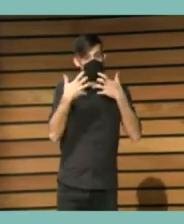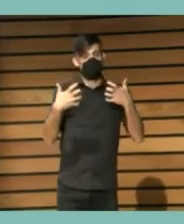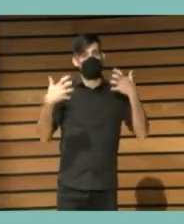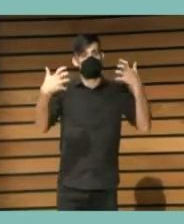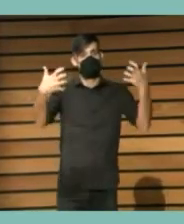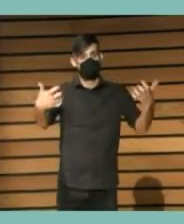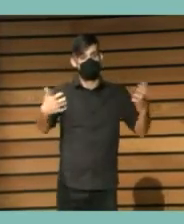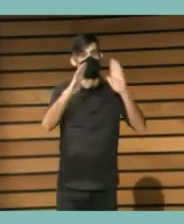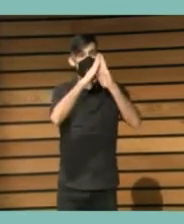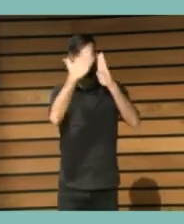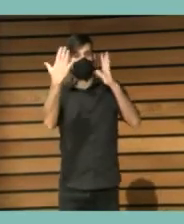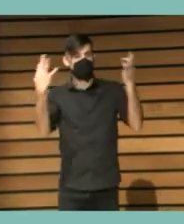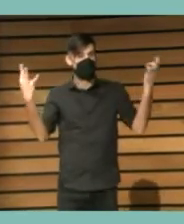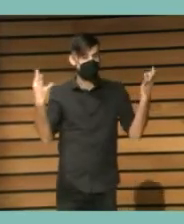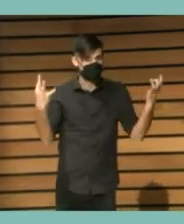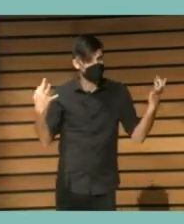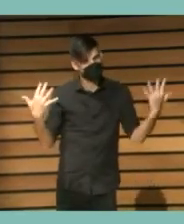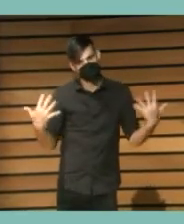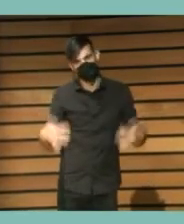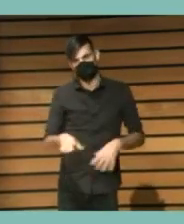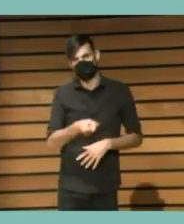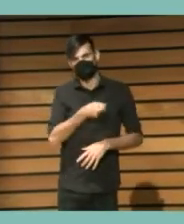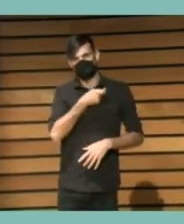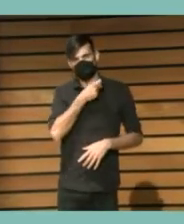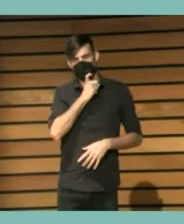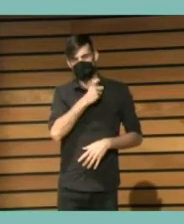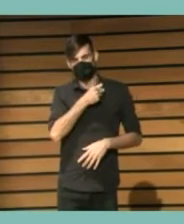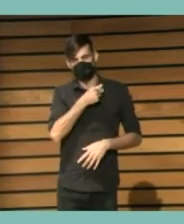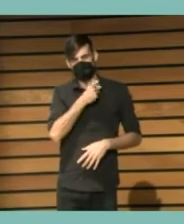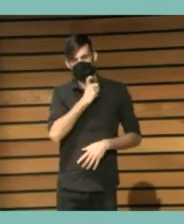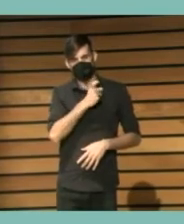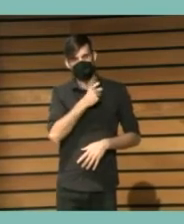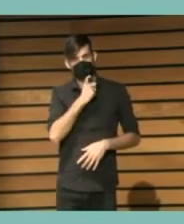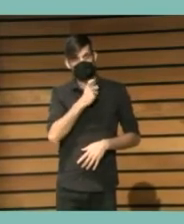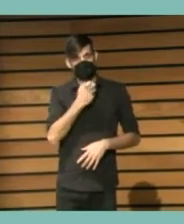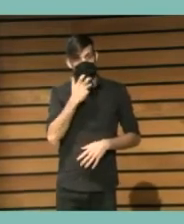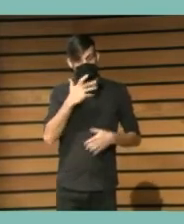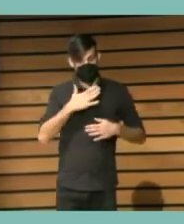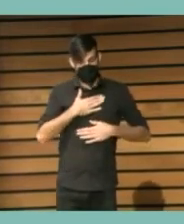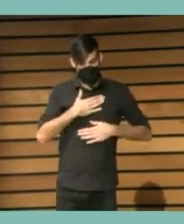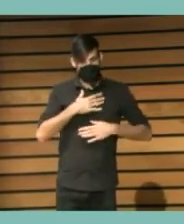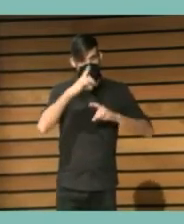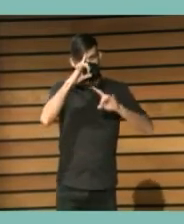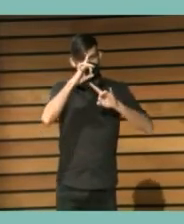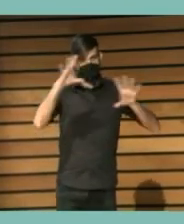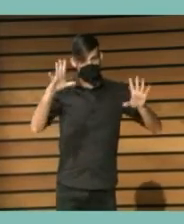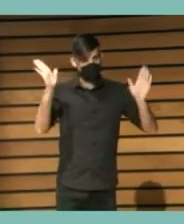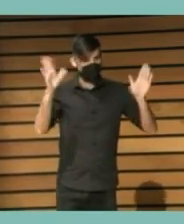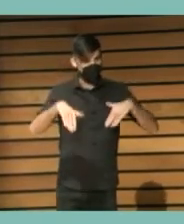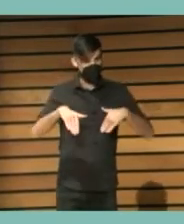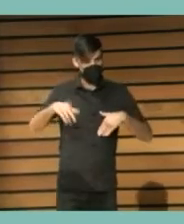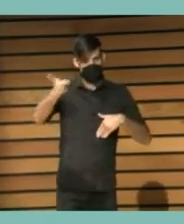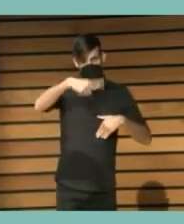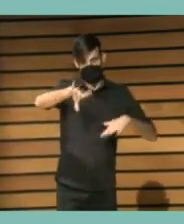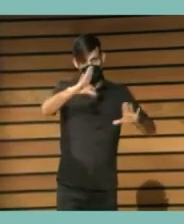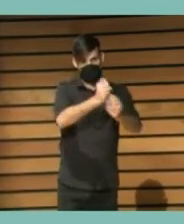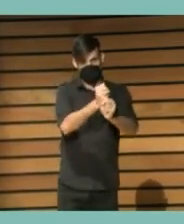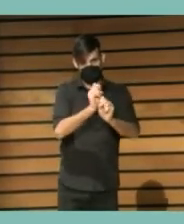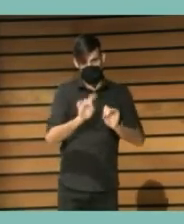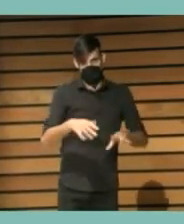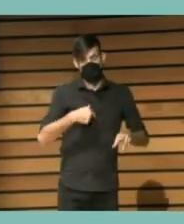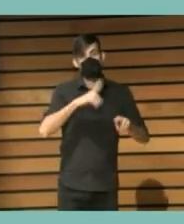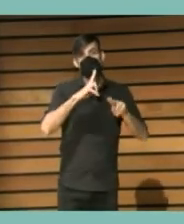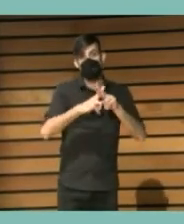me cuesta mucho, hay que decir. Entonces, si no lo tenemos nosotros claro de lo que es esta biblioteca que nosotros llamamos